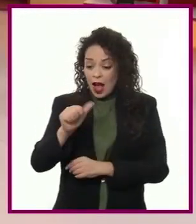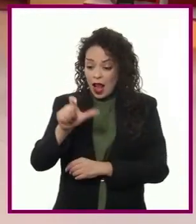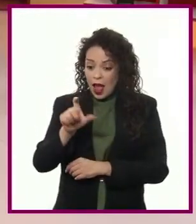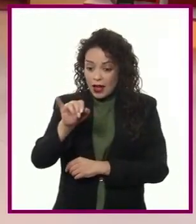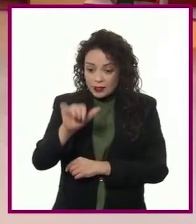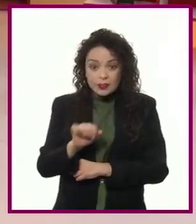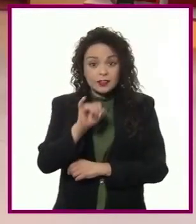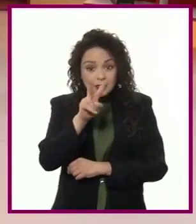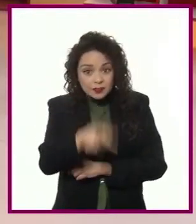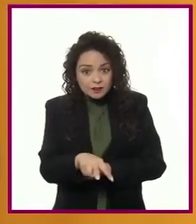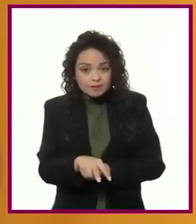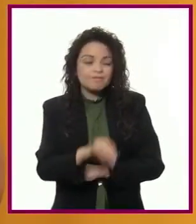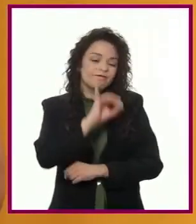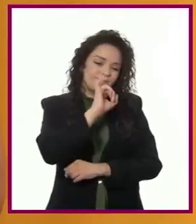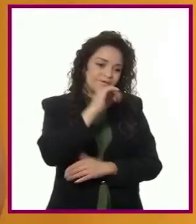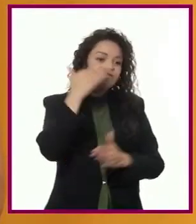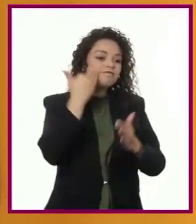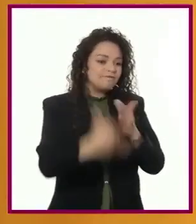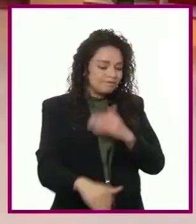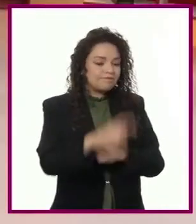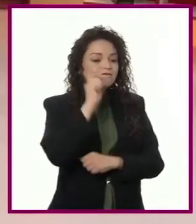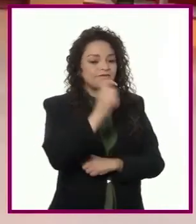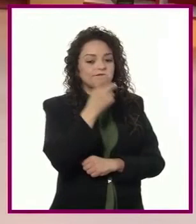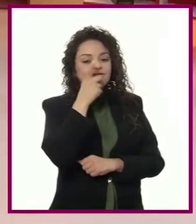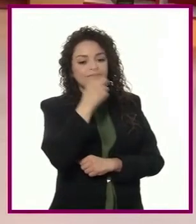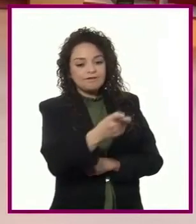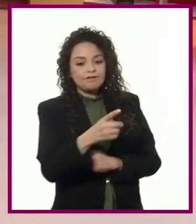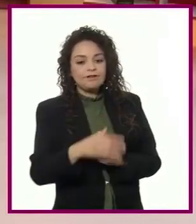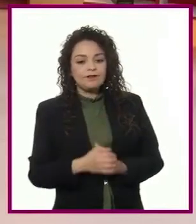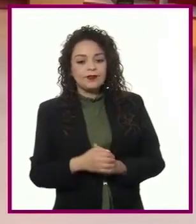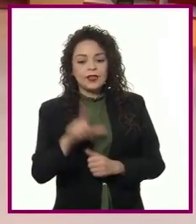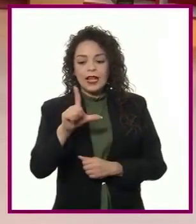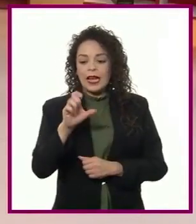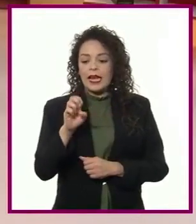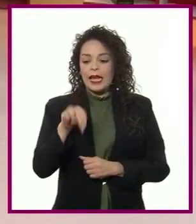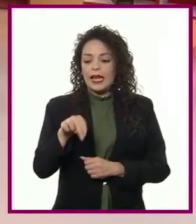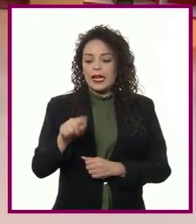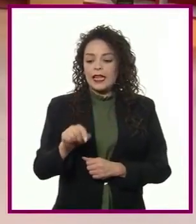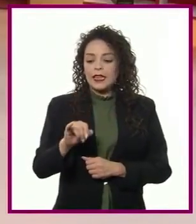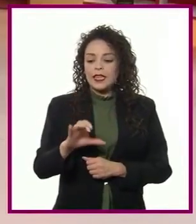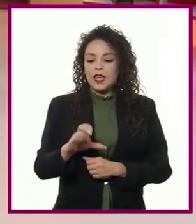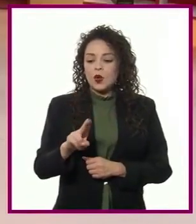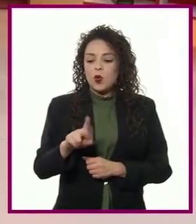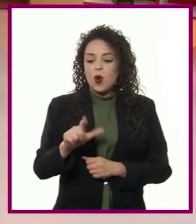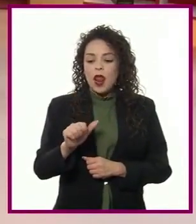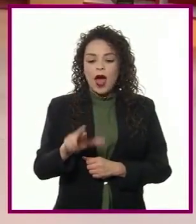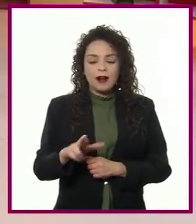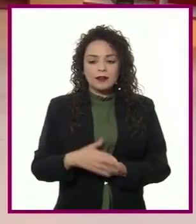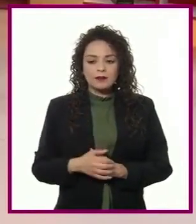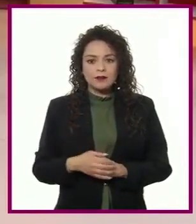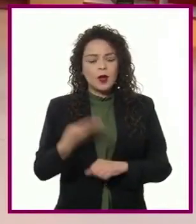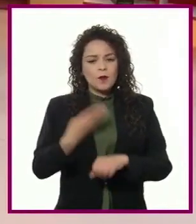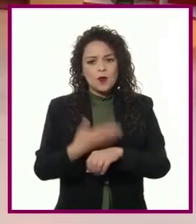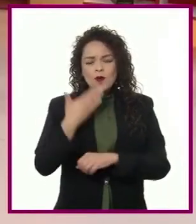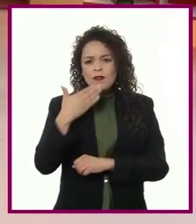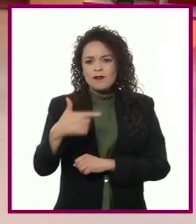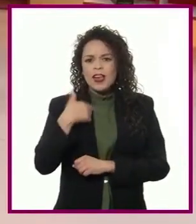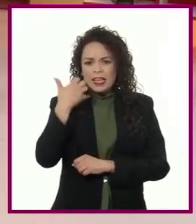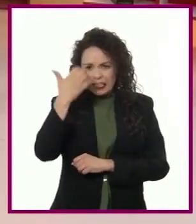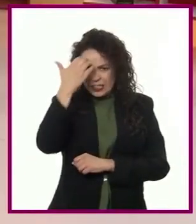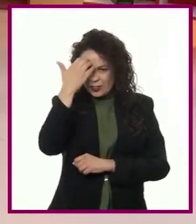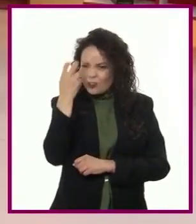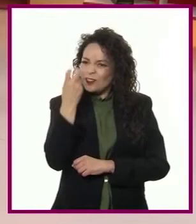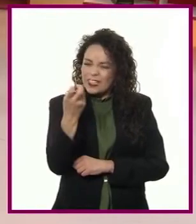razón. Aún falta que mencionemos la galaxia lenticular. Muy bien, maestro. Me gustaría mucho conocer acerca de